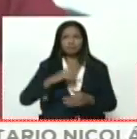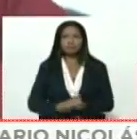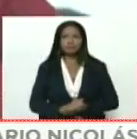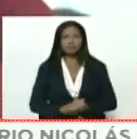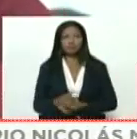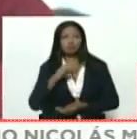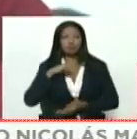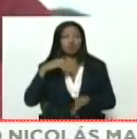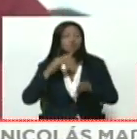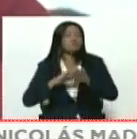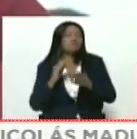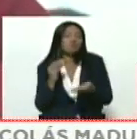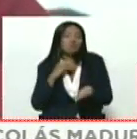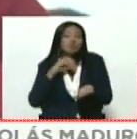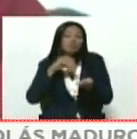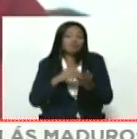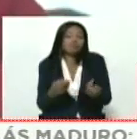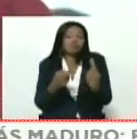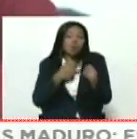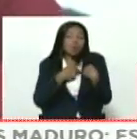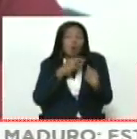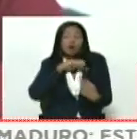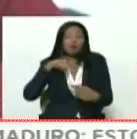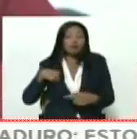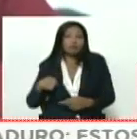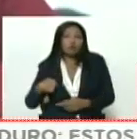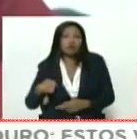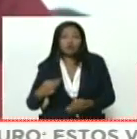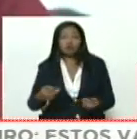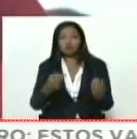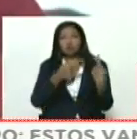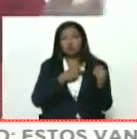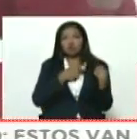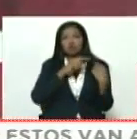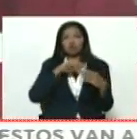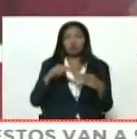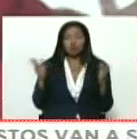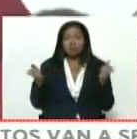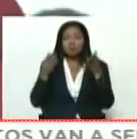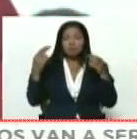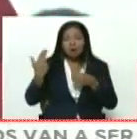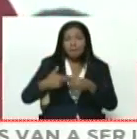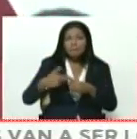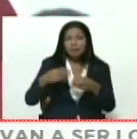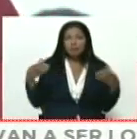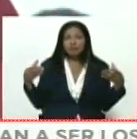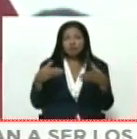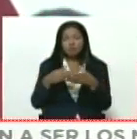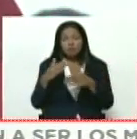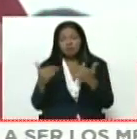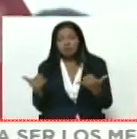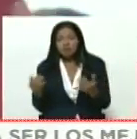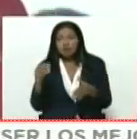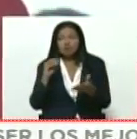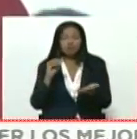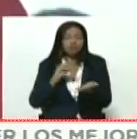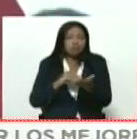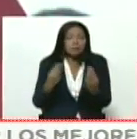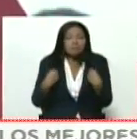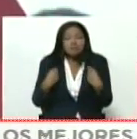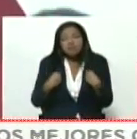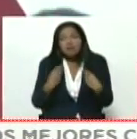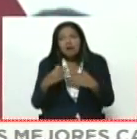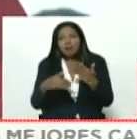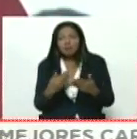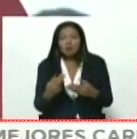tocó a nosotros, presidente. No nos tocó la bonanza petrolera. No le tocó a esta generación vivir la época